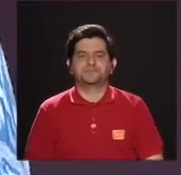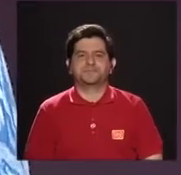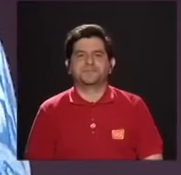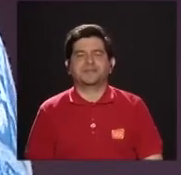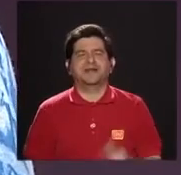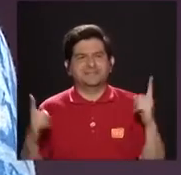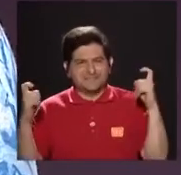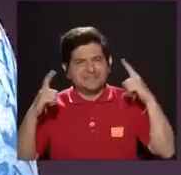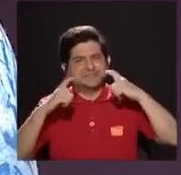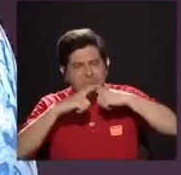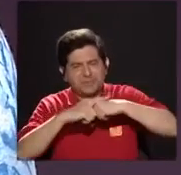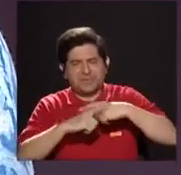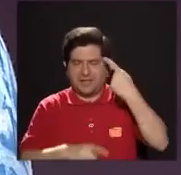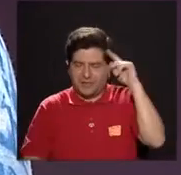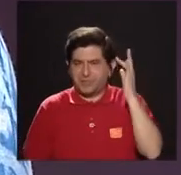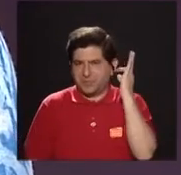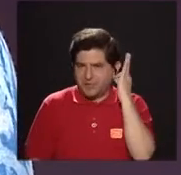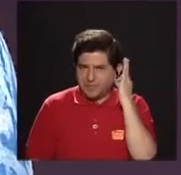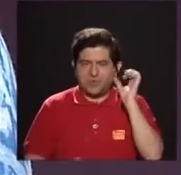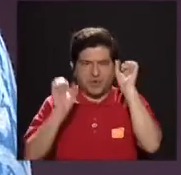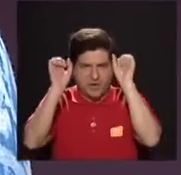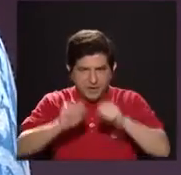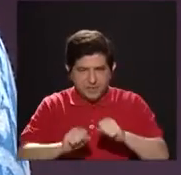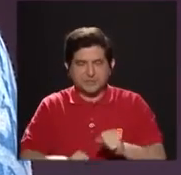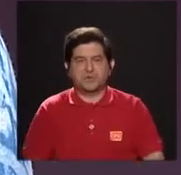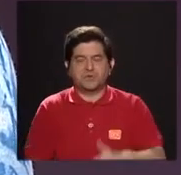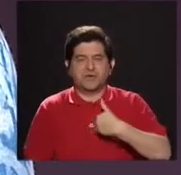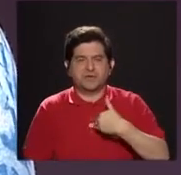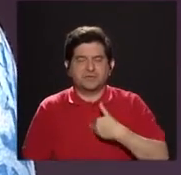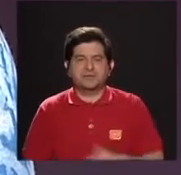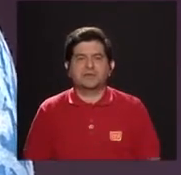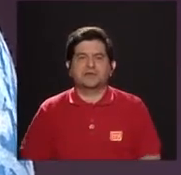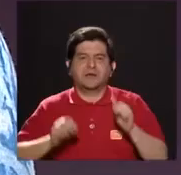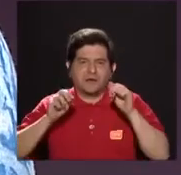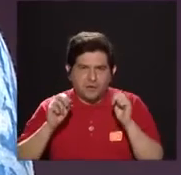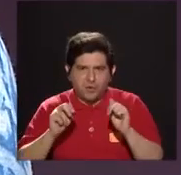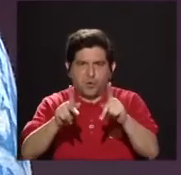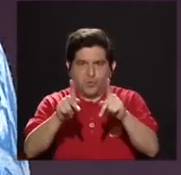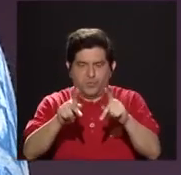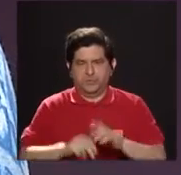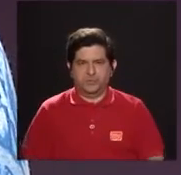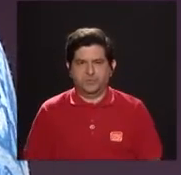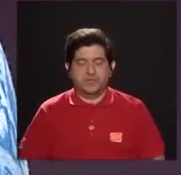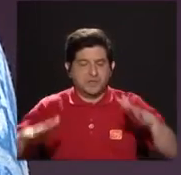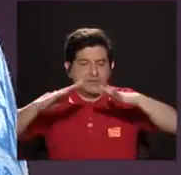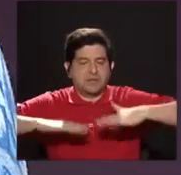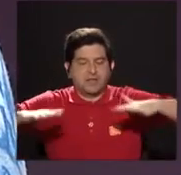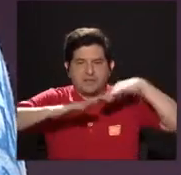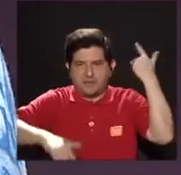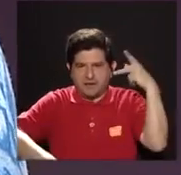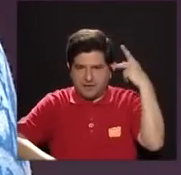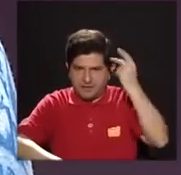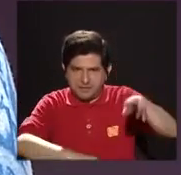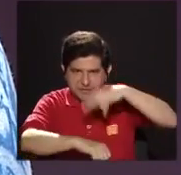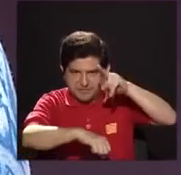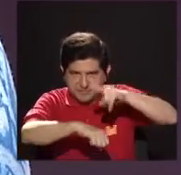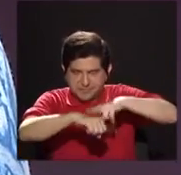es complejo para las mujeres abrirse espacios en la escena política